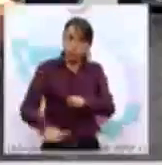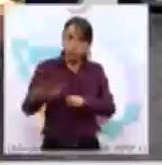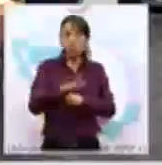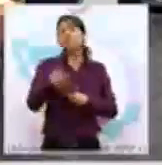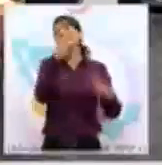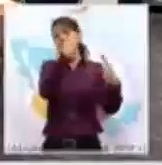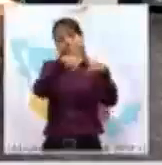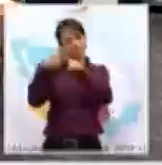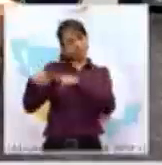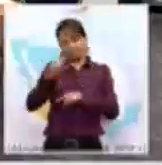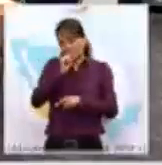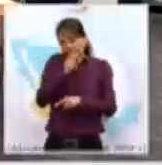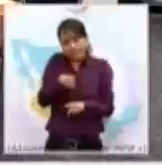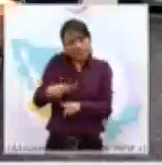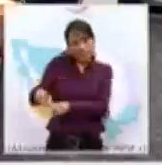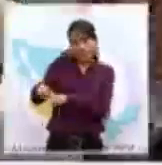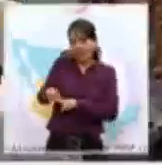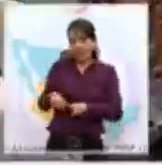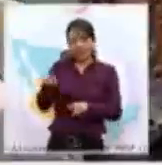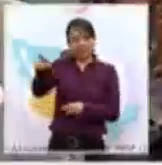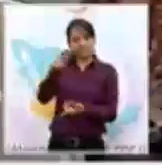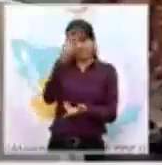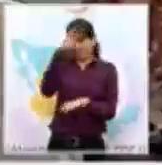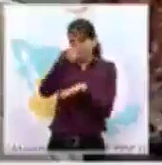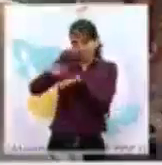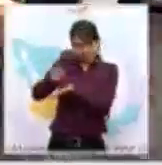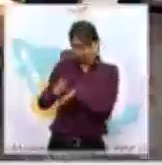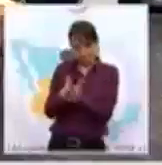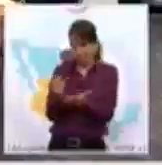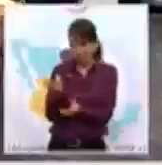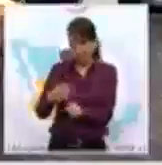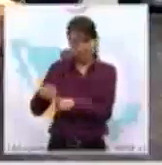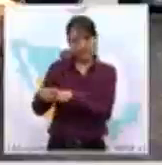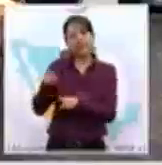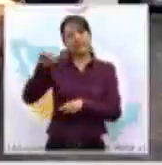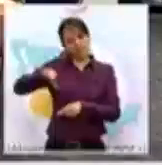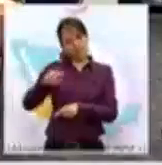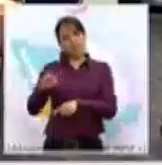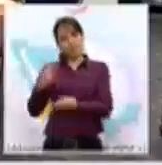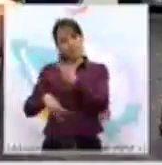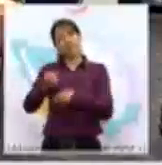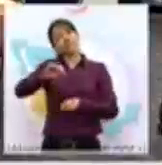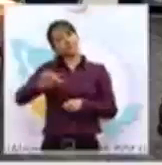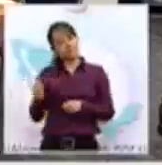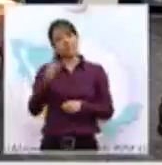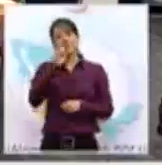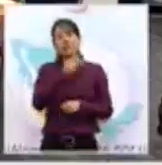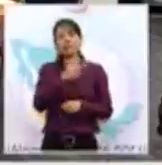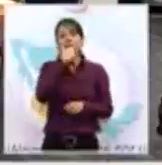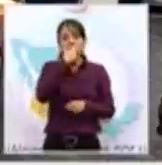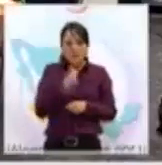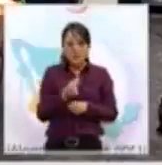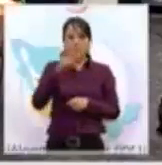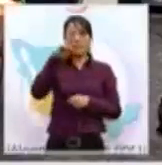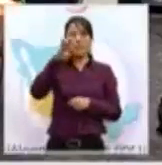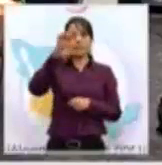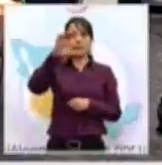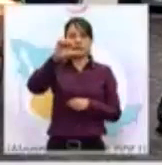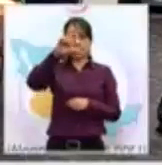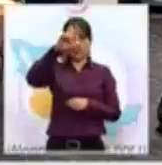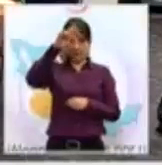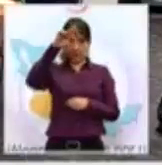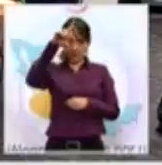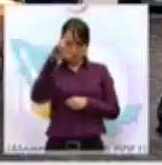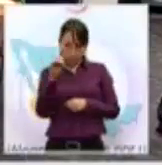autor y coautor. Gracias, Enrique. También nos acompaña esta tarde Ricardo Aparicio. Les comento la semblanza de Ricardo.